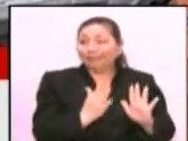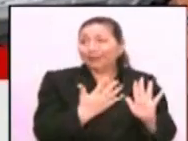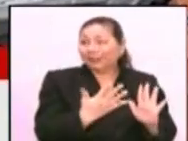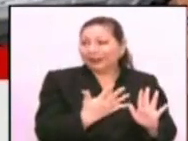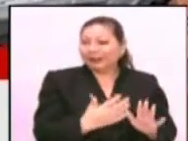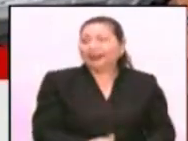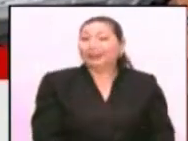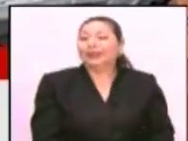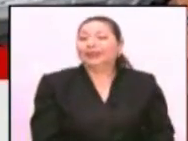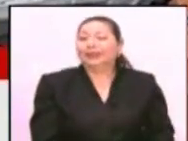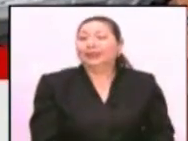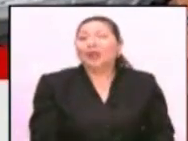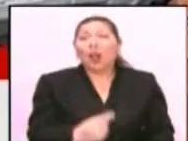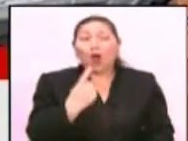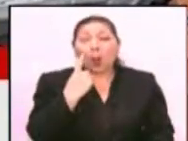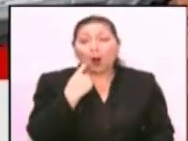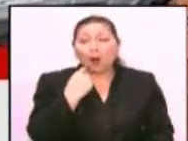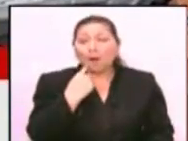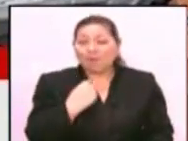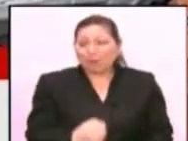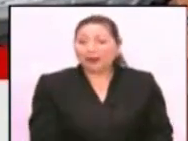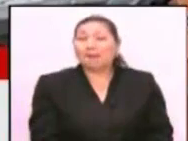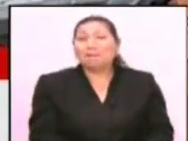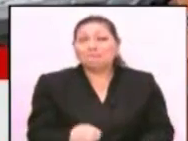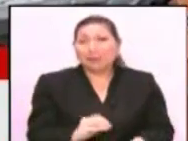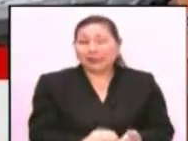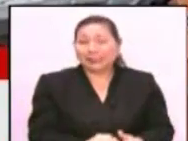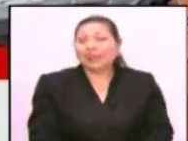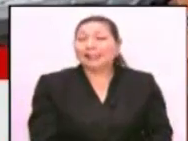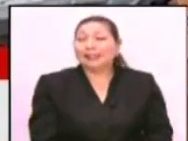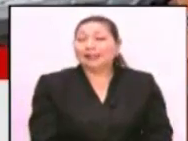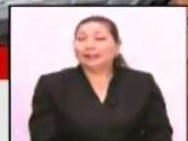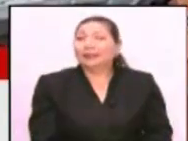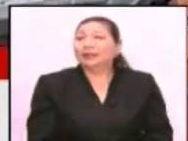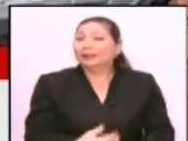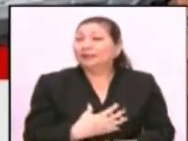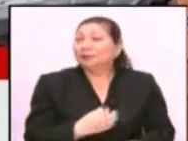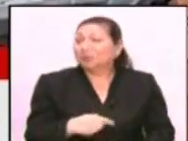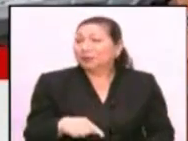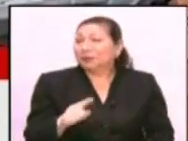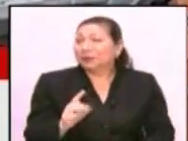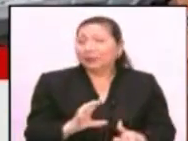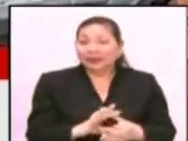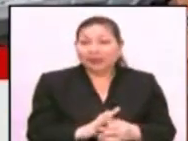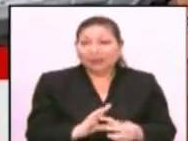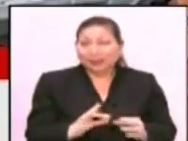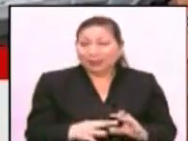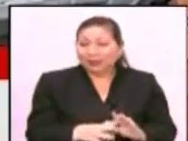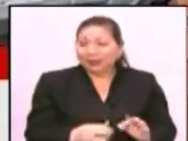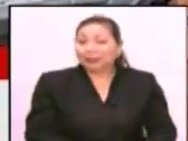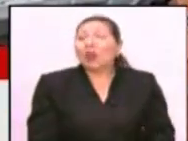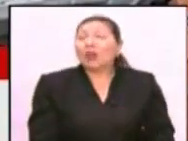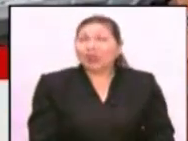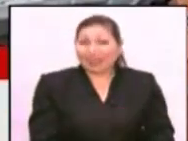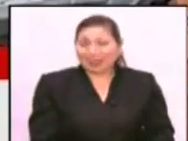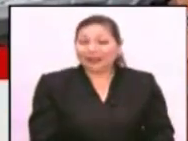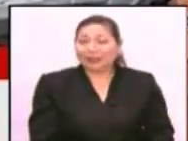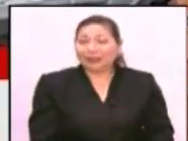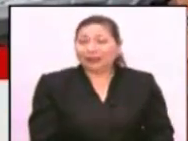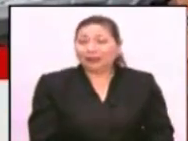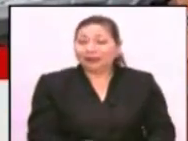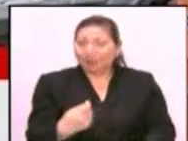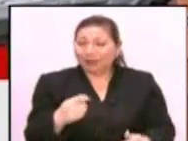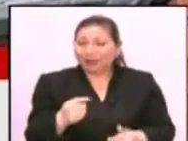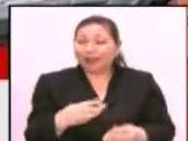son varones. Pasemos. Algo interesante, por primera vez en la historia de la República, presidente, el año pasado hicimos un